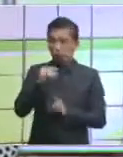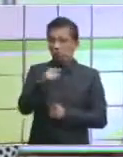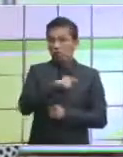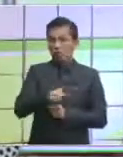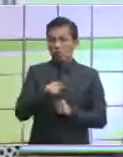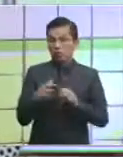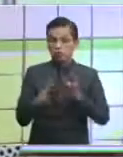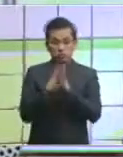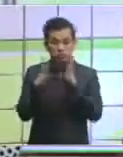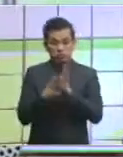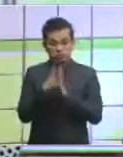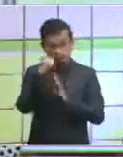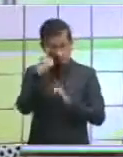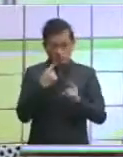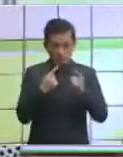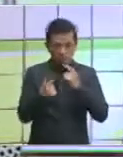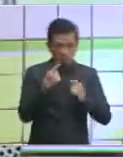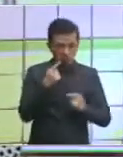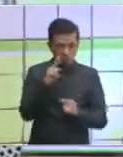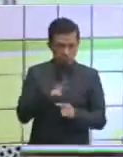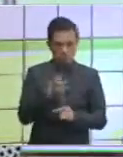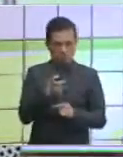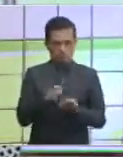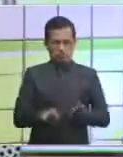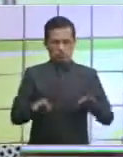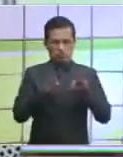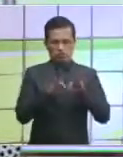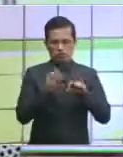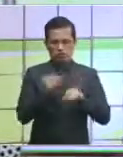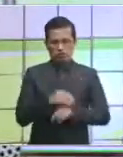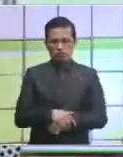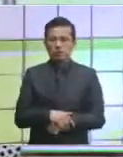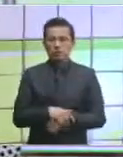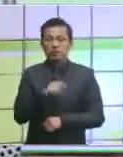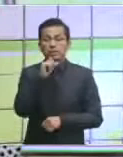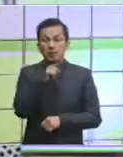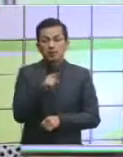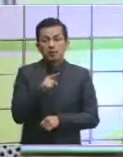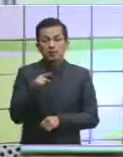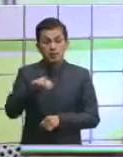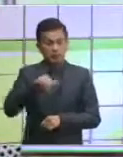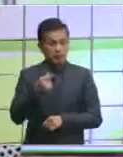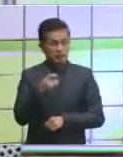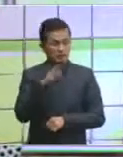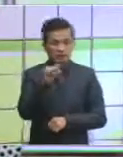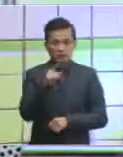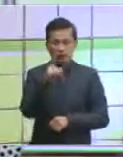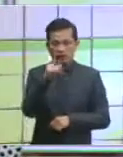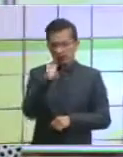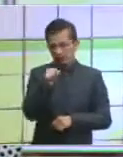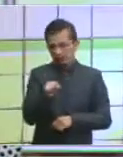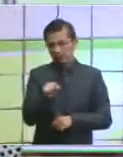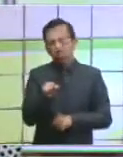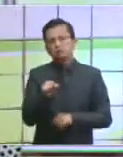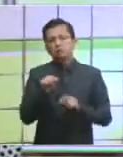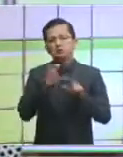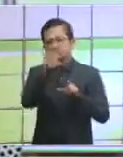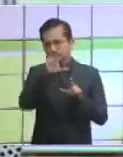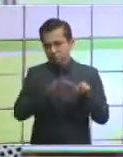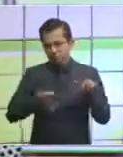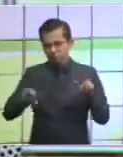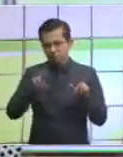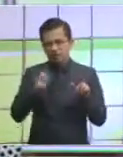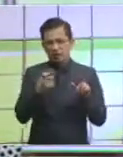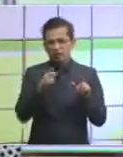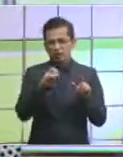estos diálogos que ha sido muy importante sin omitir a las magistradas los magistrados regionales que